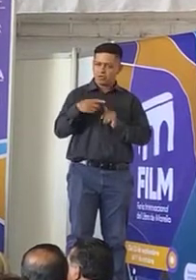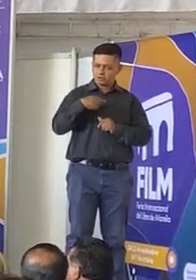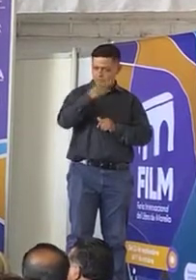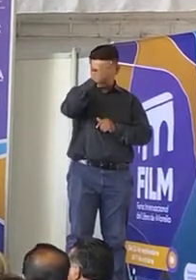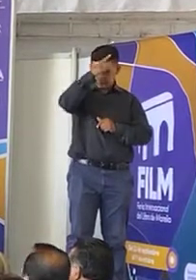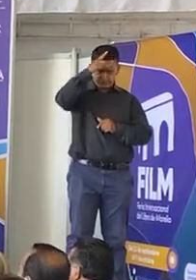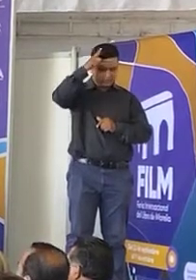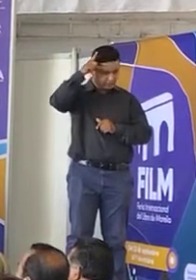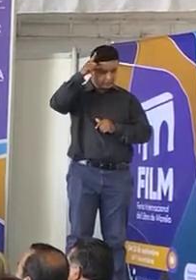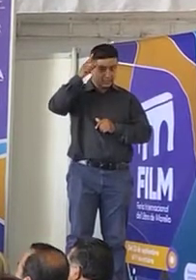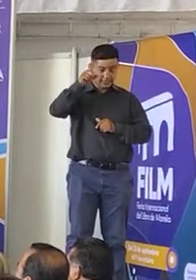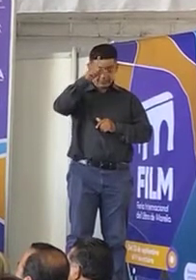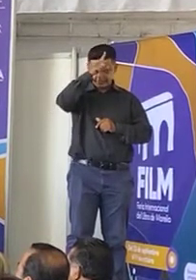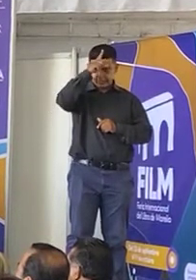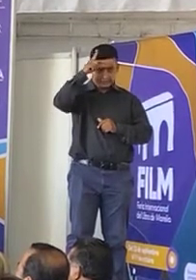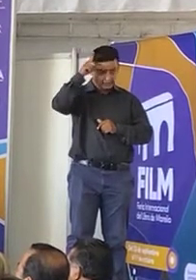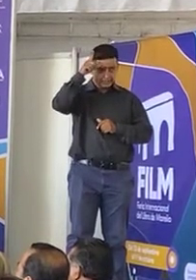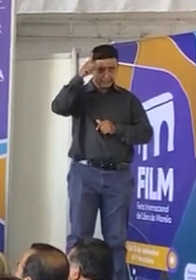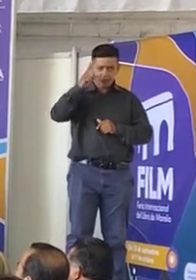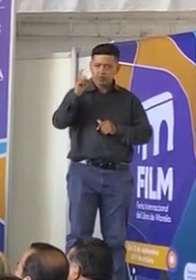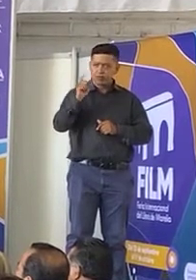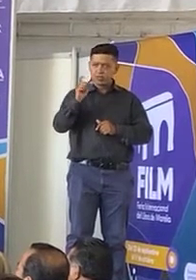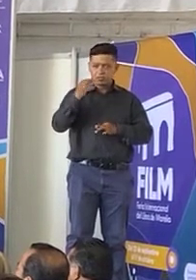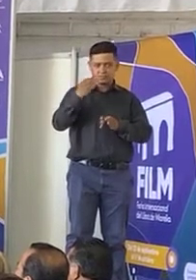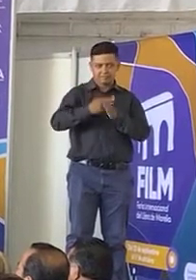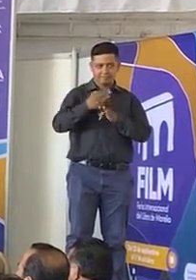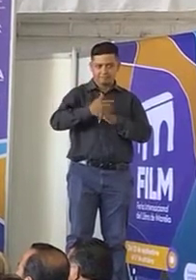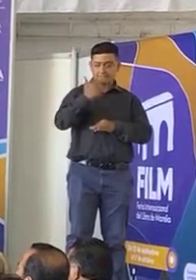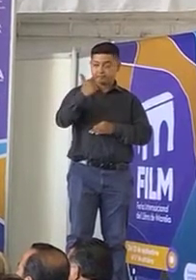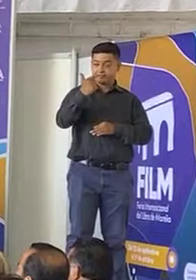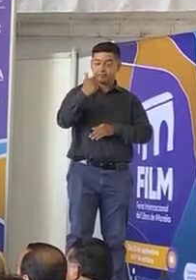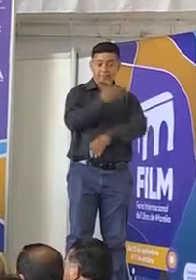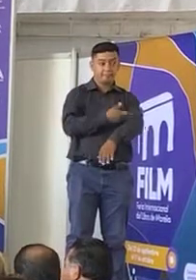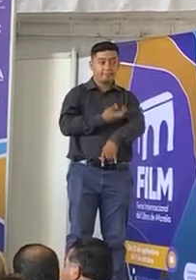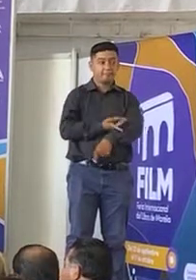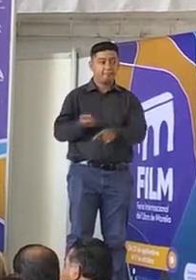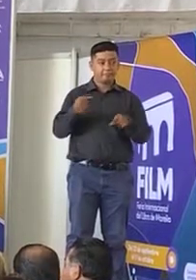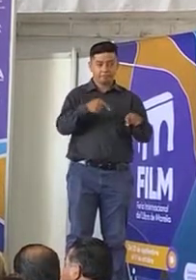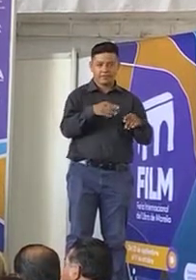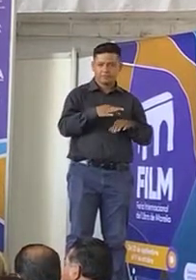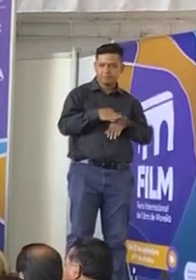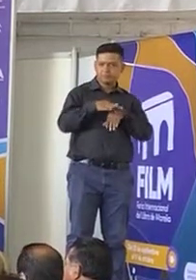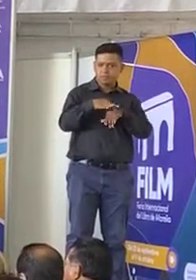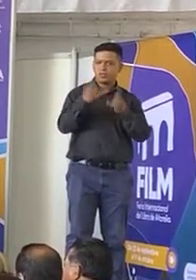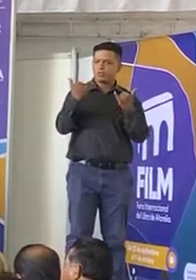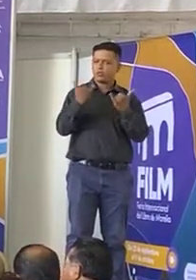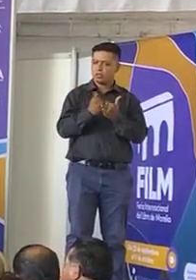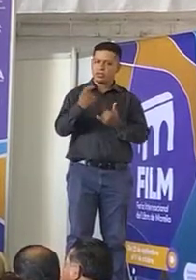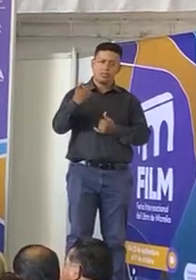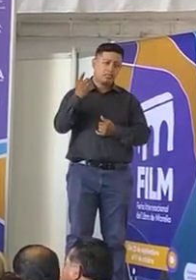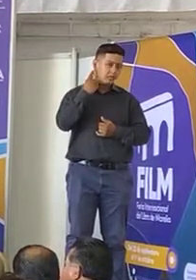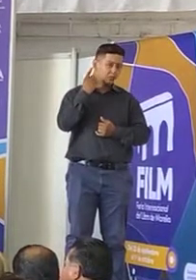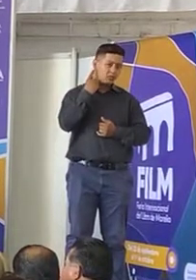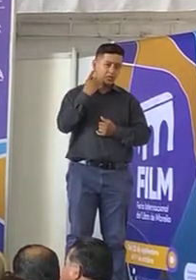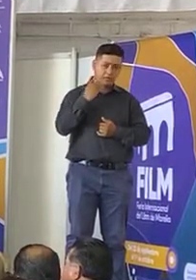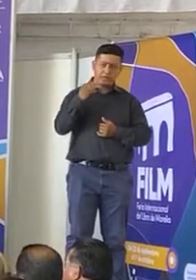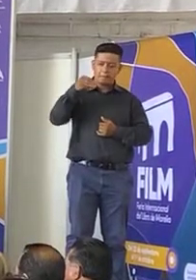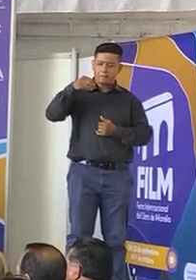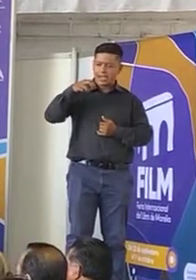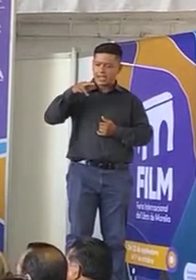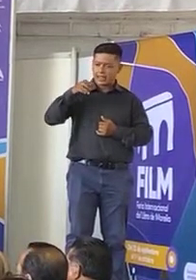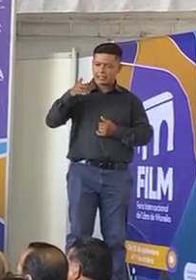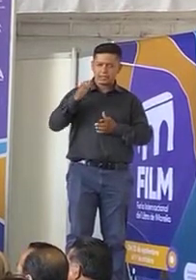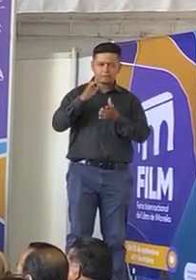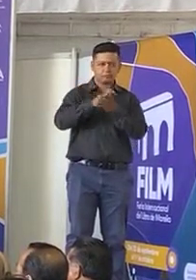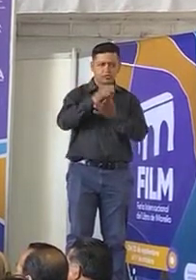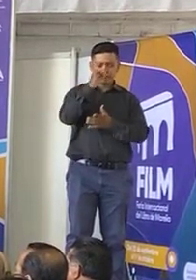con su presentación el día de hoy a las 7 de la tarde, como la diputada federal Margarita Zavala, como